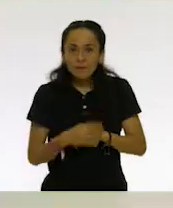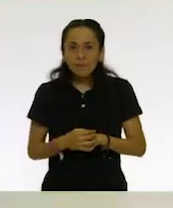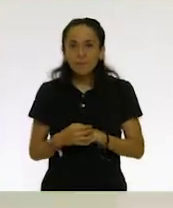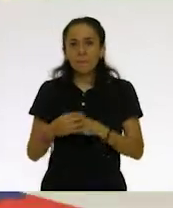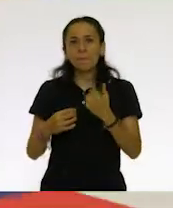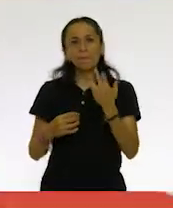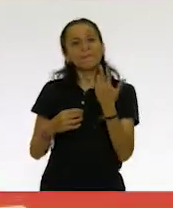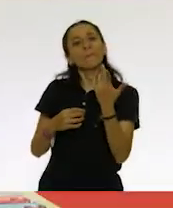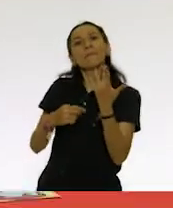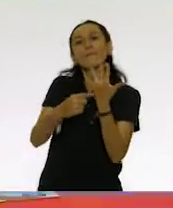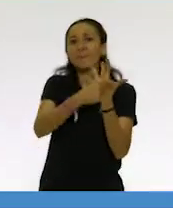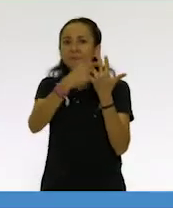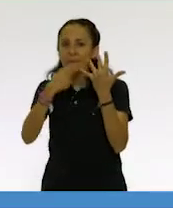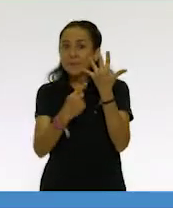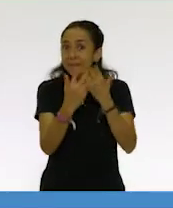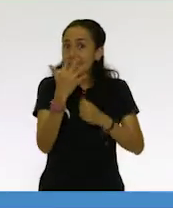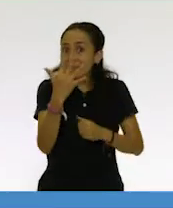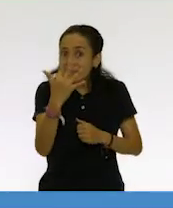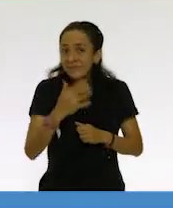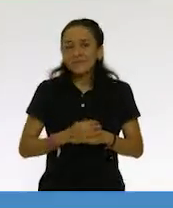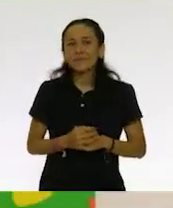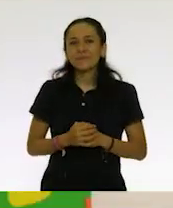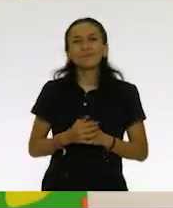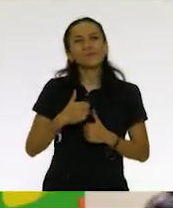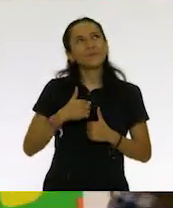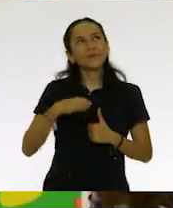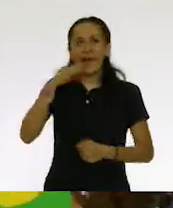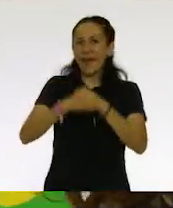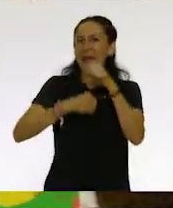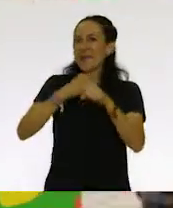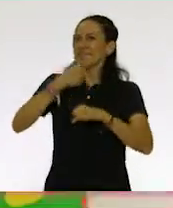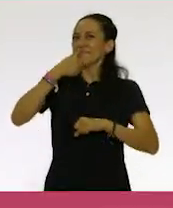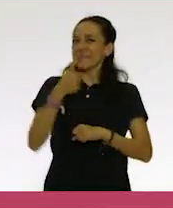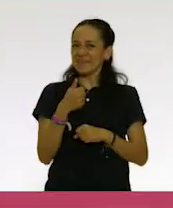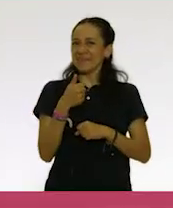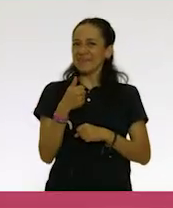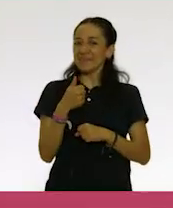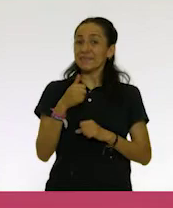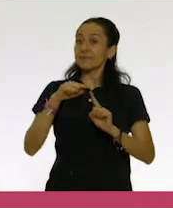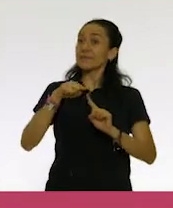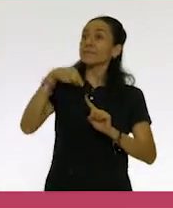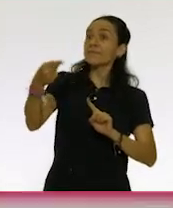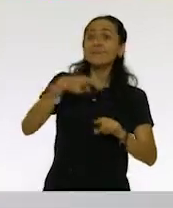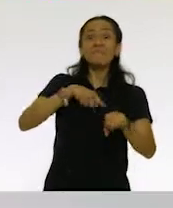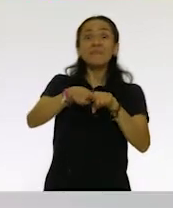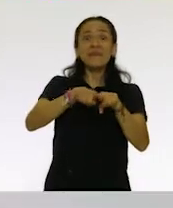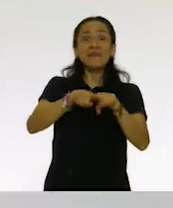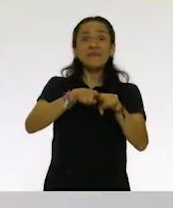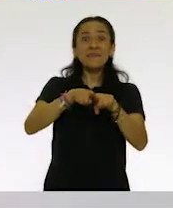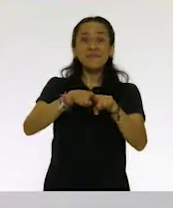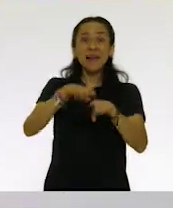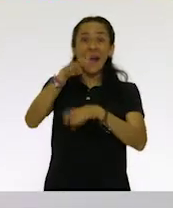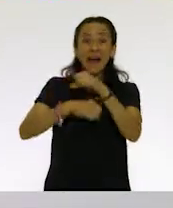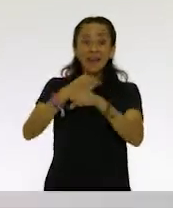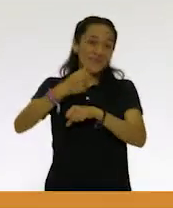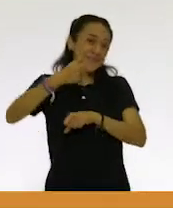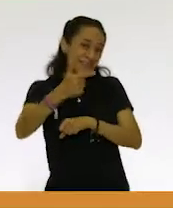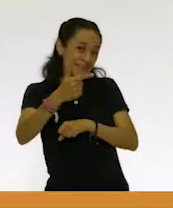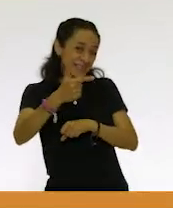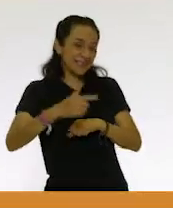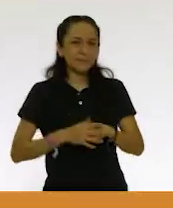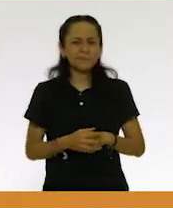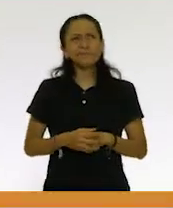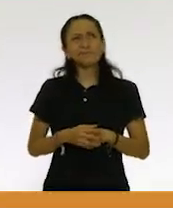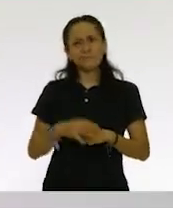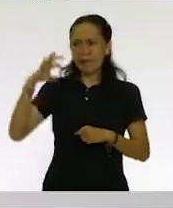la mano. Son seis los años que tengo y siete los de mi hermano. Ocho